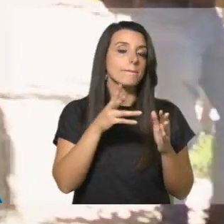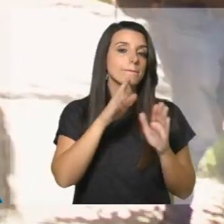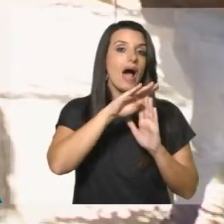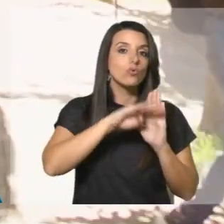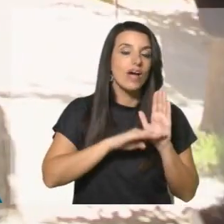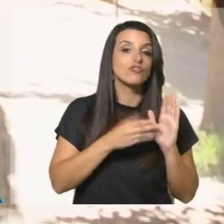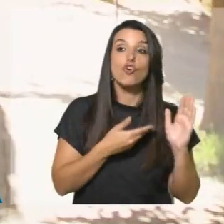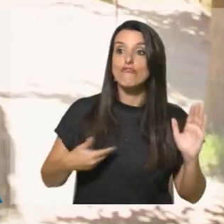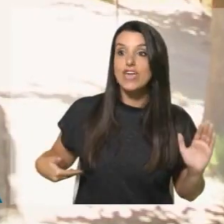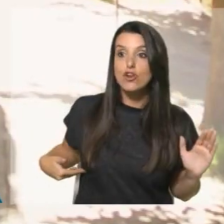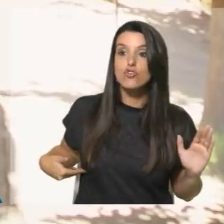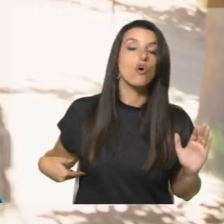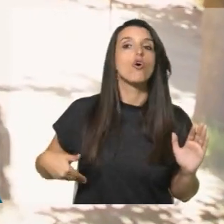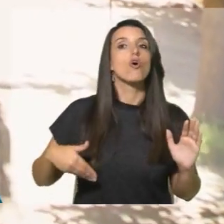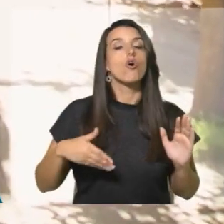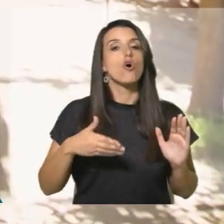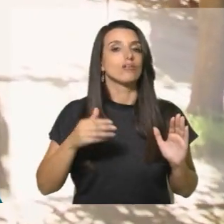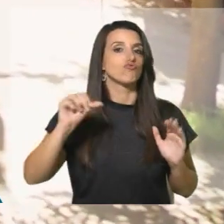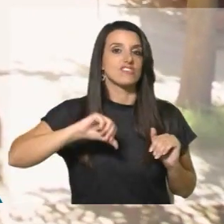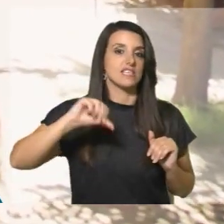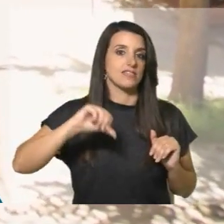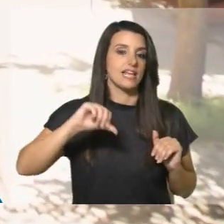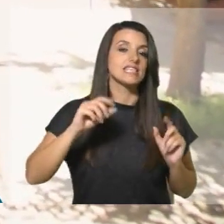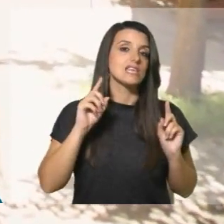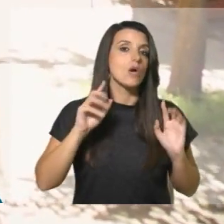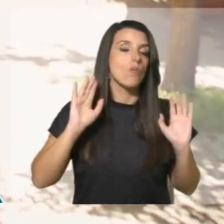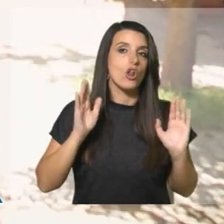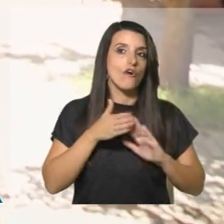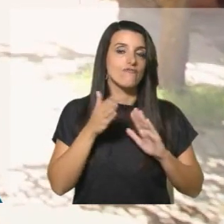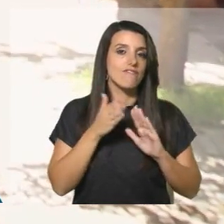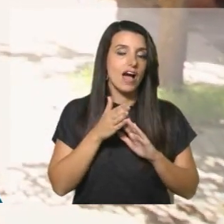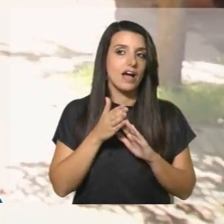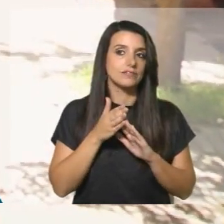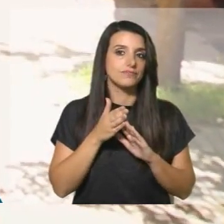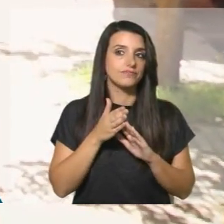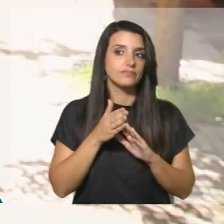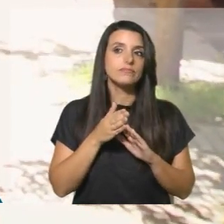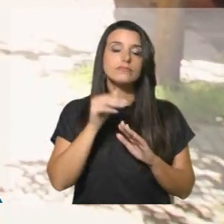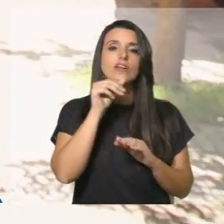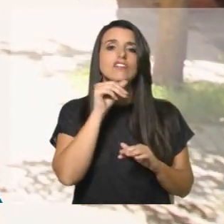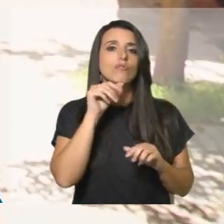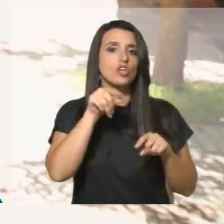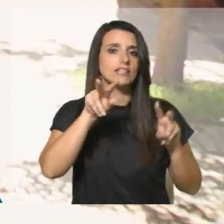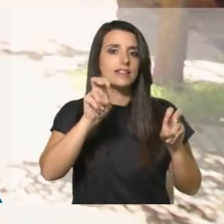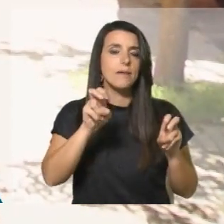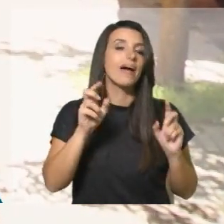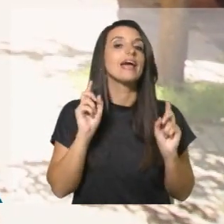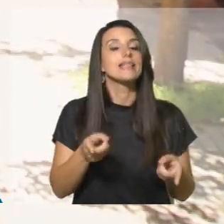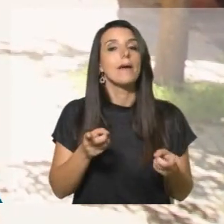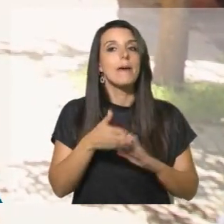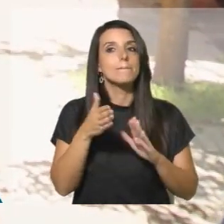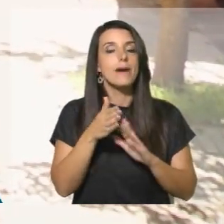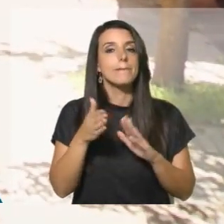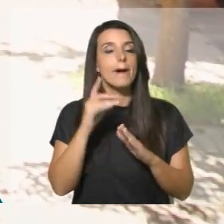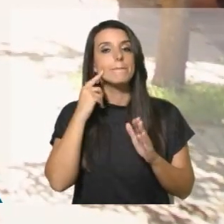gobierno son insuficientes. Y bueno, vamos a estar resolviendo sobre eso. Y también vamos a